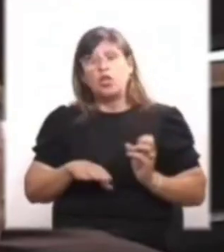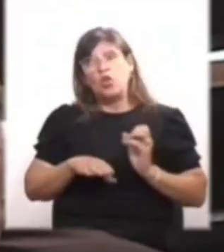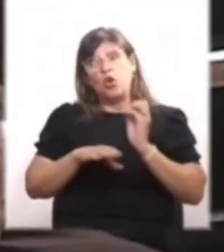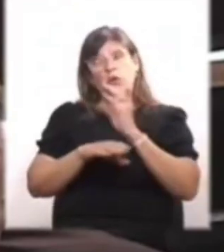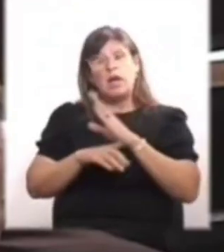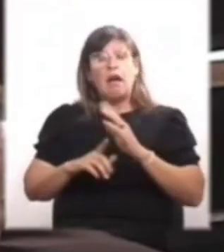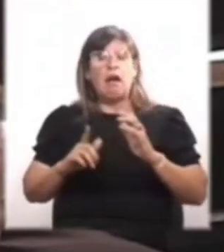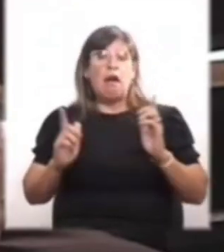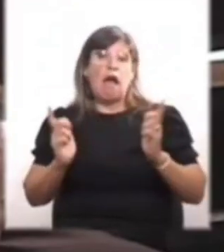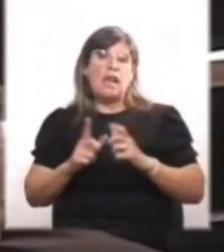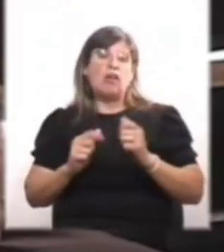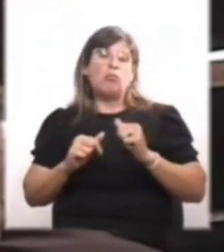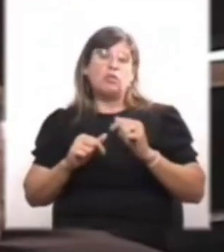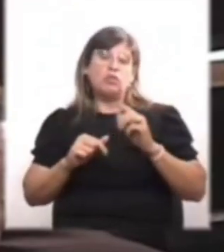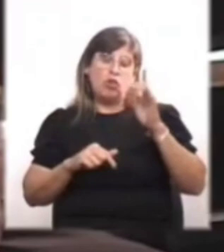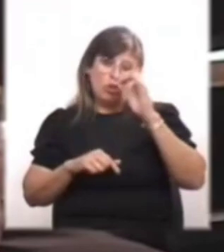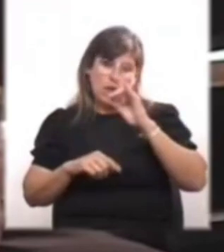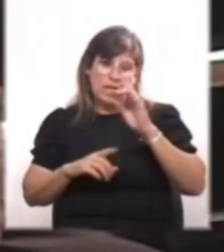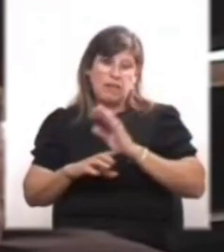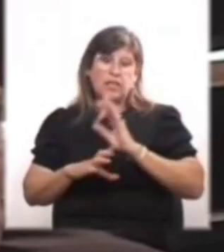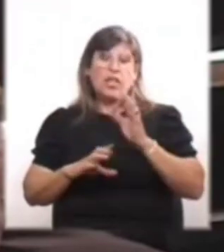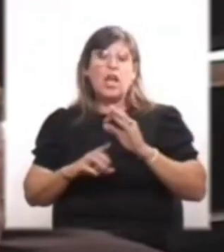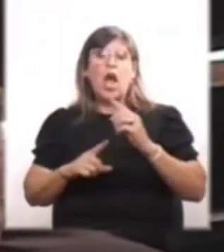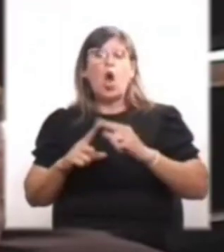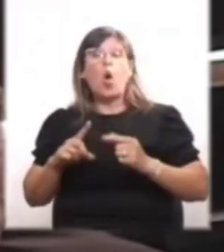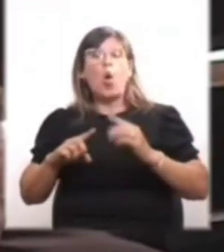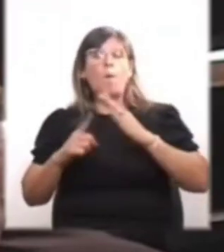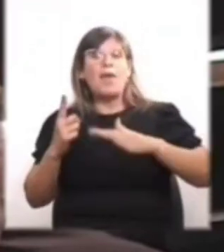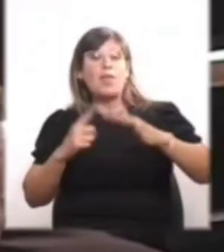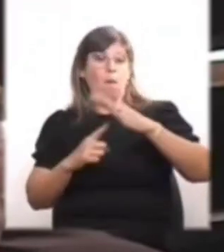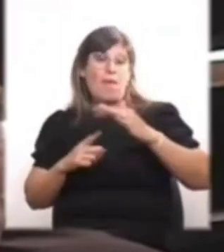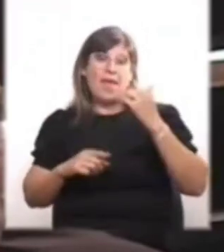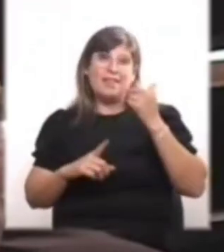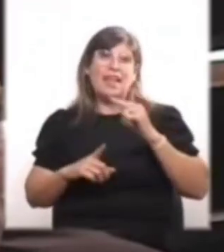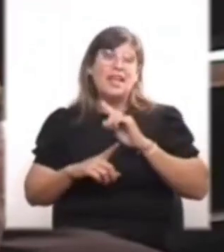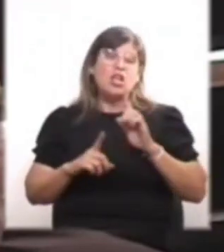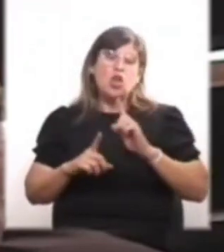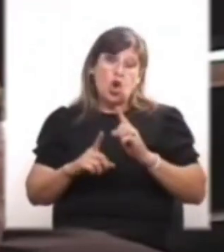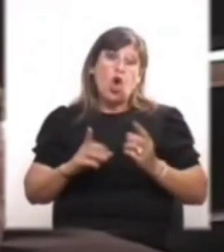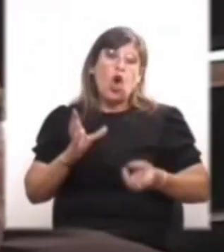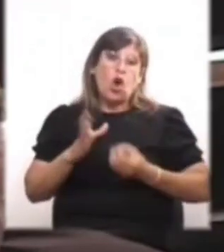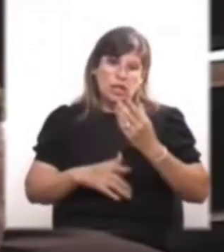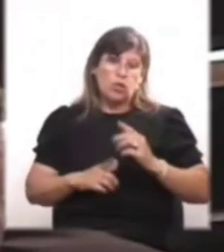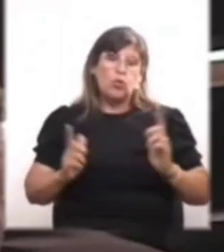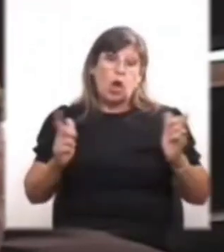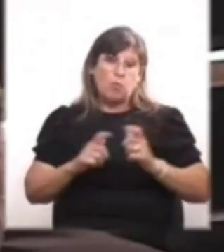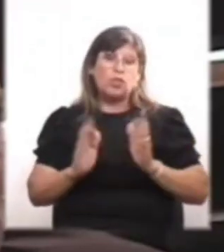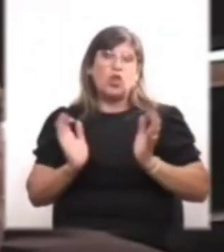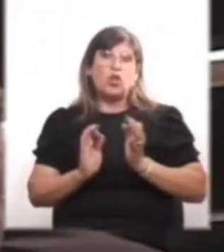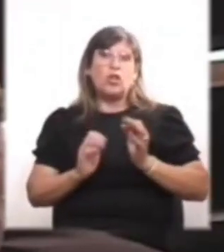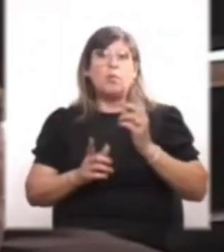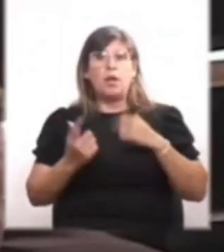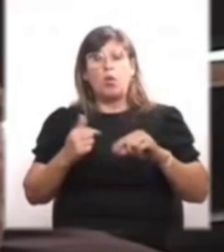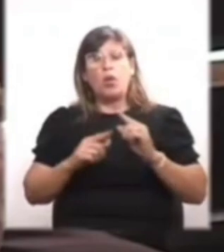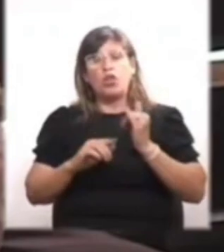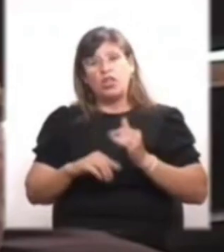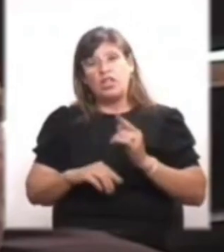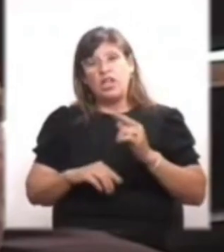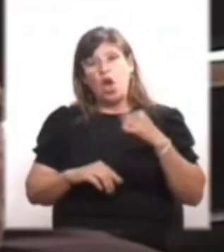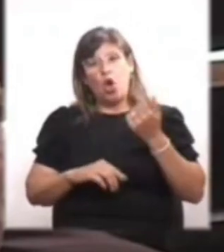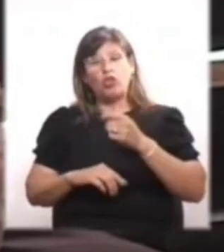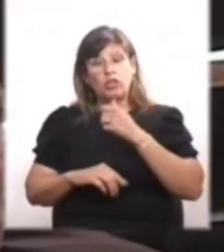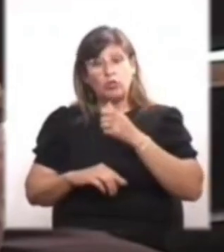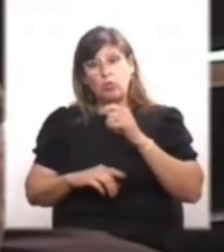de Ganadería ni de Medio Ambiente, o ambas conjuntamente, sino que hizo una comisión especial cuando podría haber tenido la otra solución, lo que